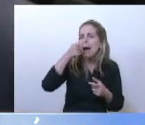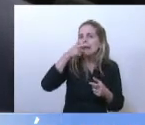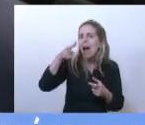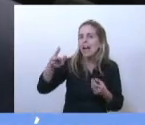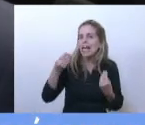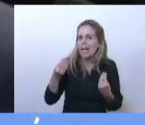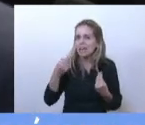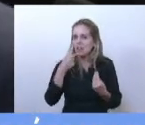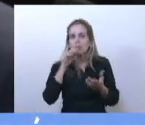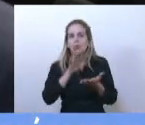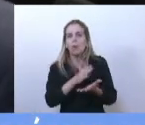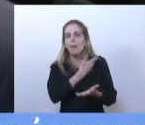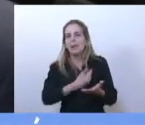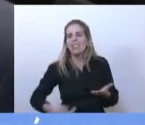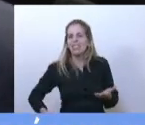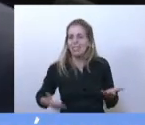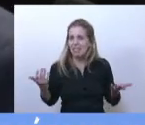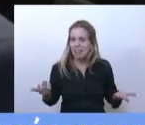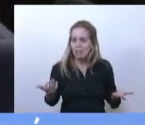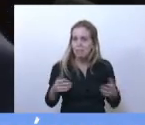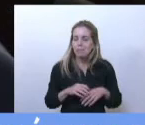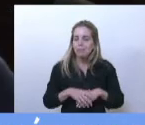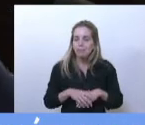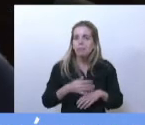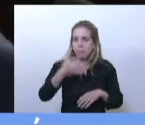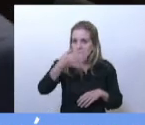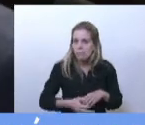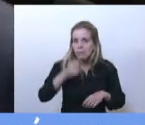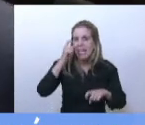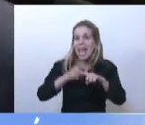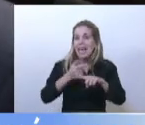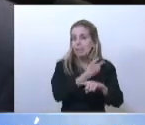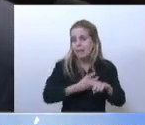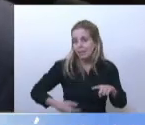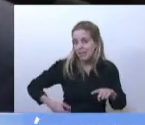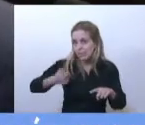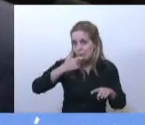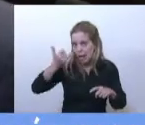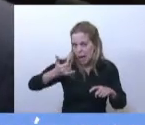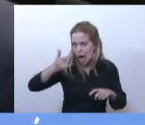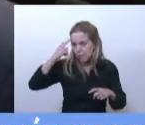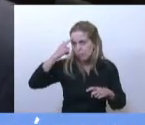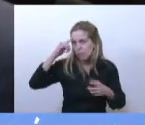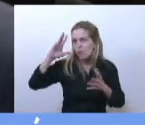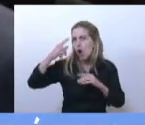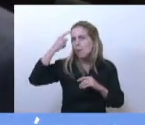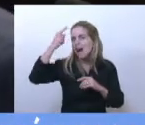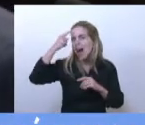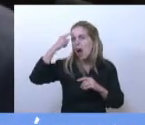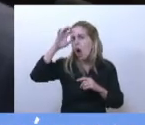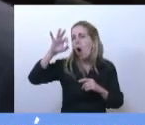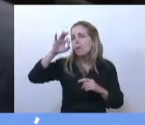porque efectivamente el expresidente tiene una ideología una ideología que ha expresado